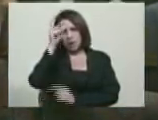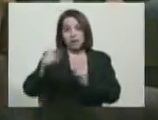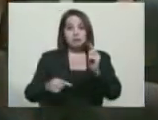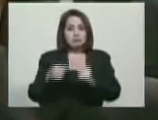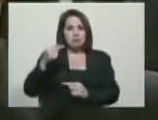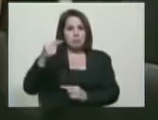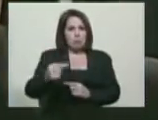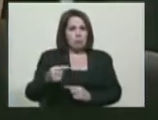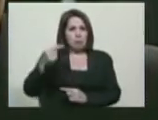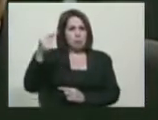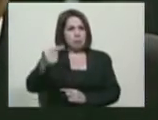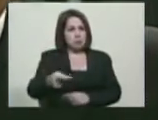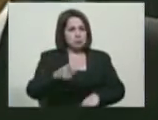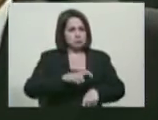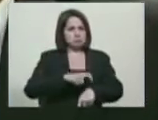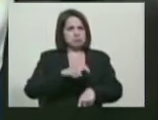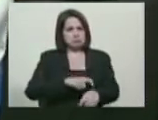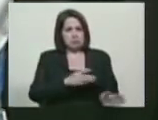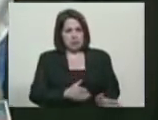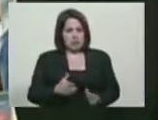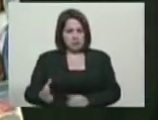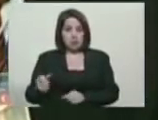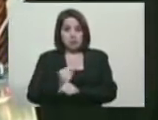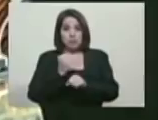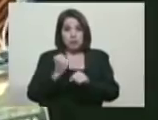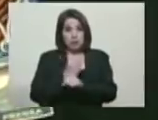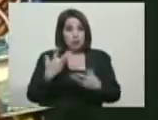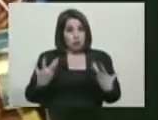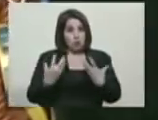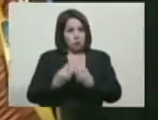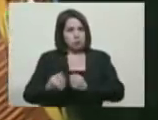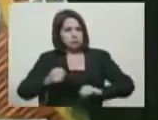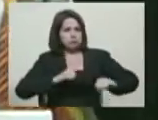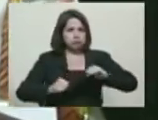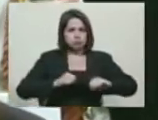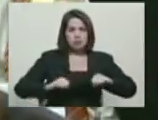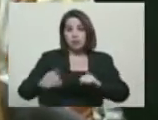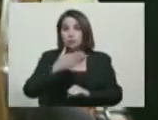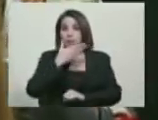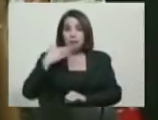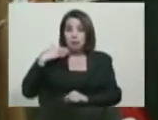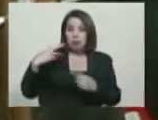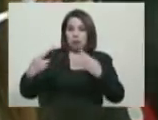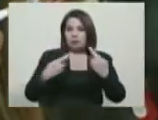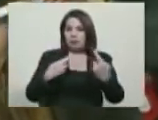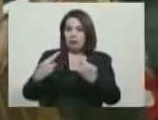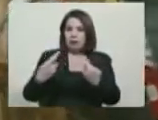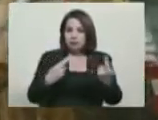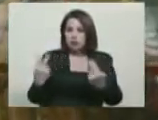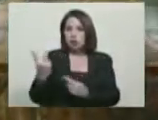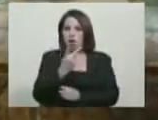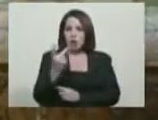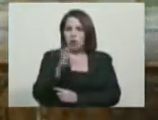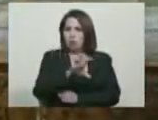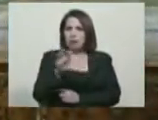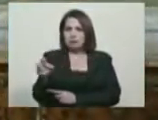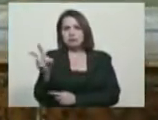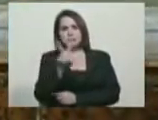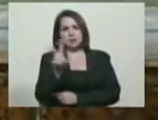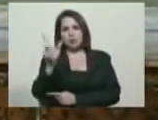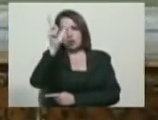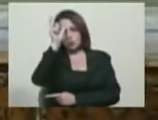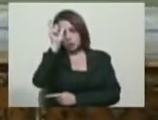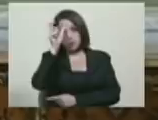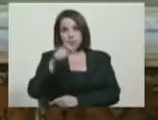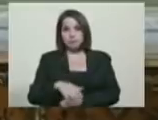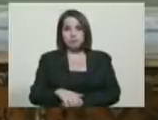próximos periodos vamos a seguir trabajando estrechamente y muy enérgicamente para mejorar nuestras relaciones entre Venezuela y Turquía.